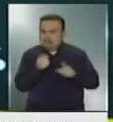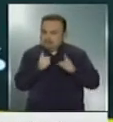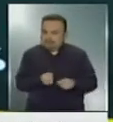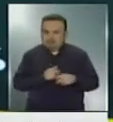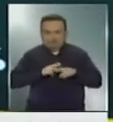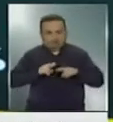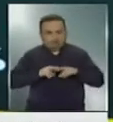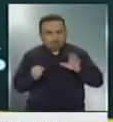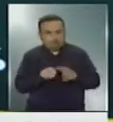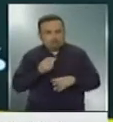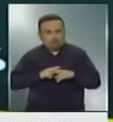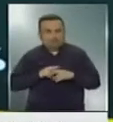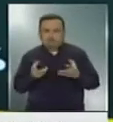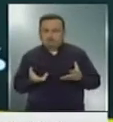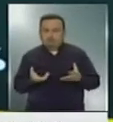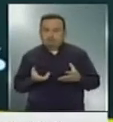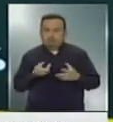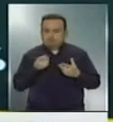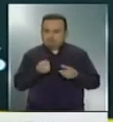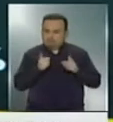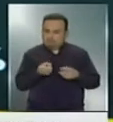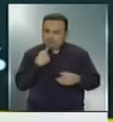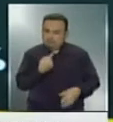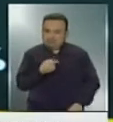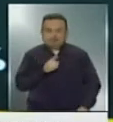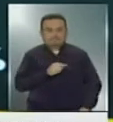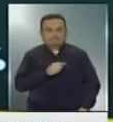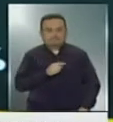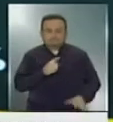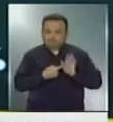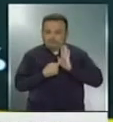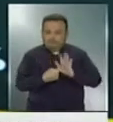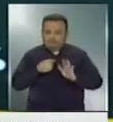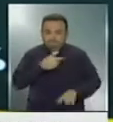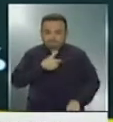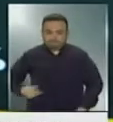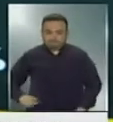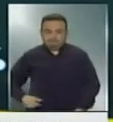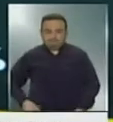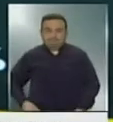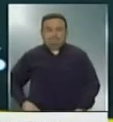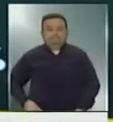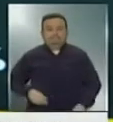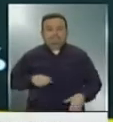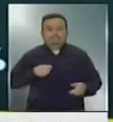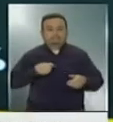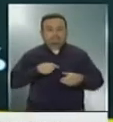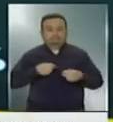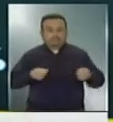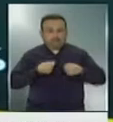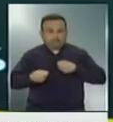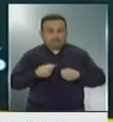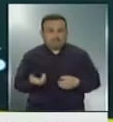va a tener que haber una reconversión. Absolutamente. Y es justamente lo que está señalando el presidente de la Cámara Nacional de